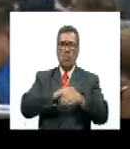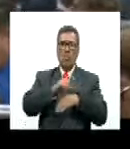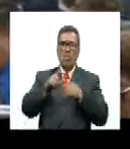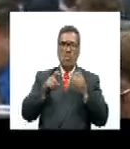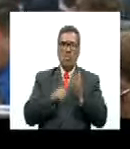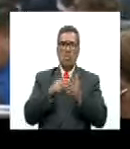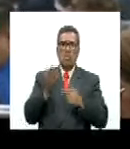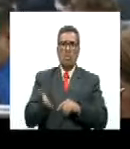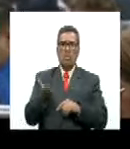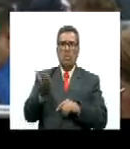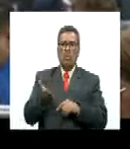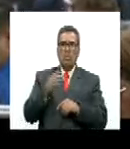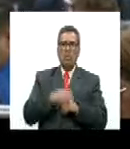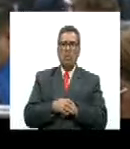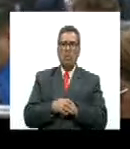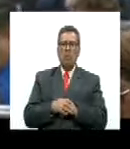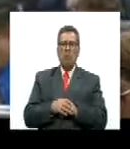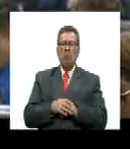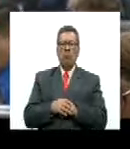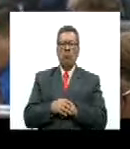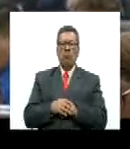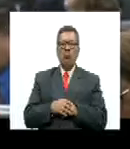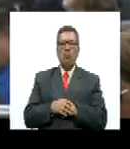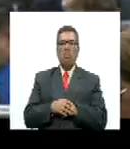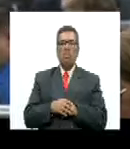absolutamente importante. La